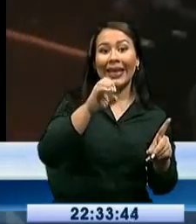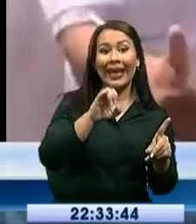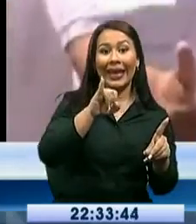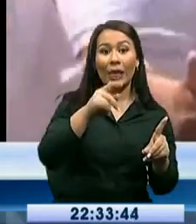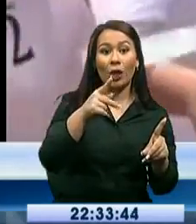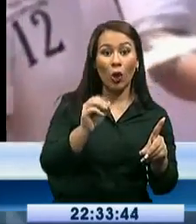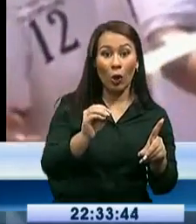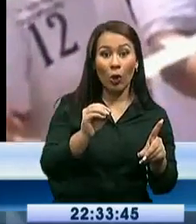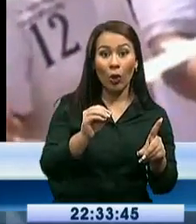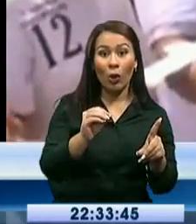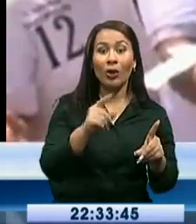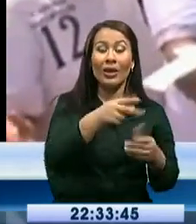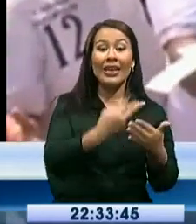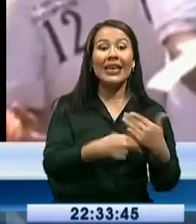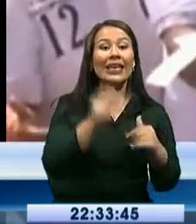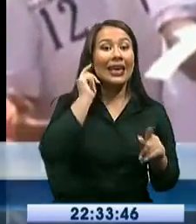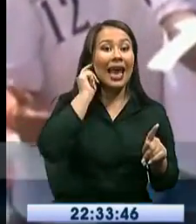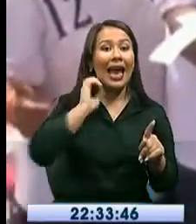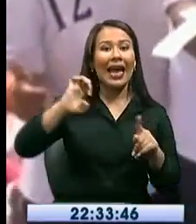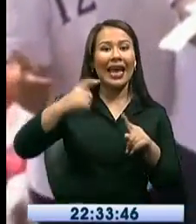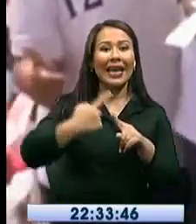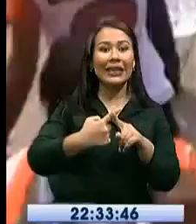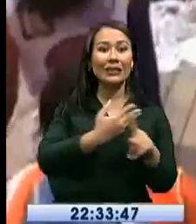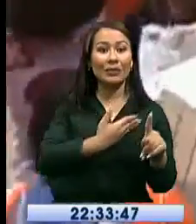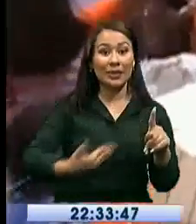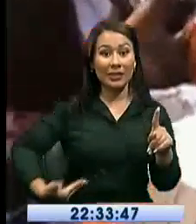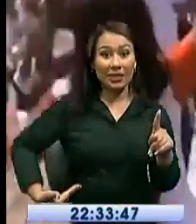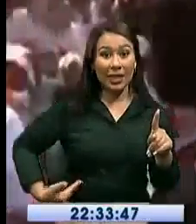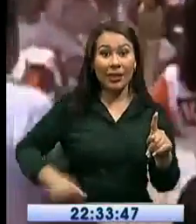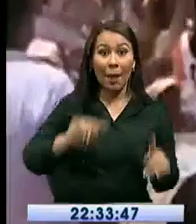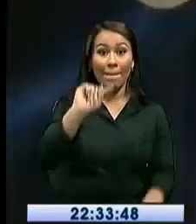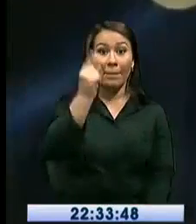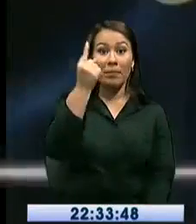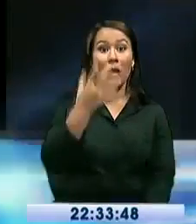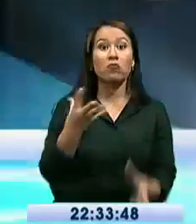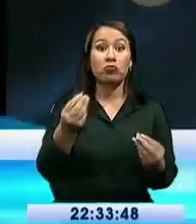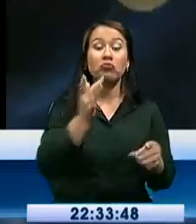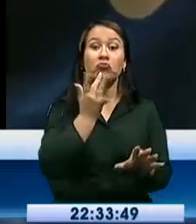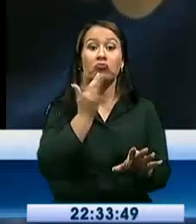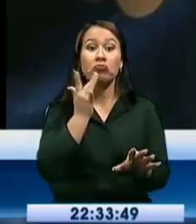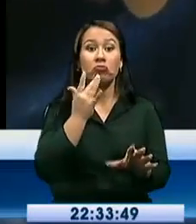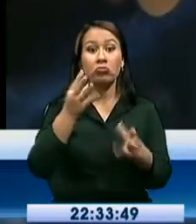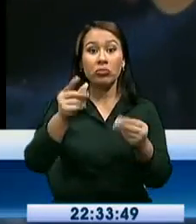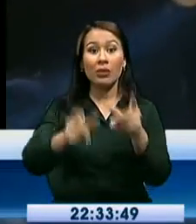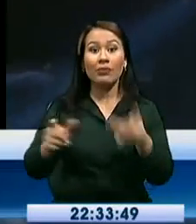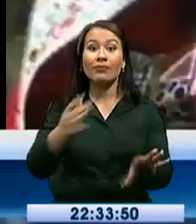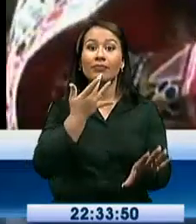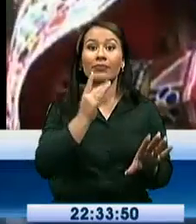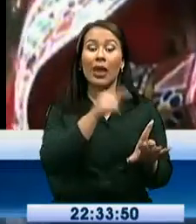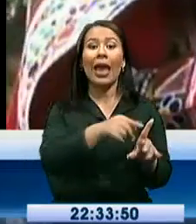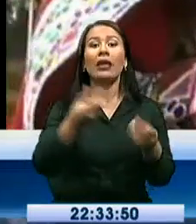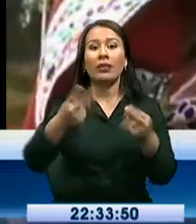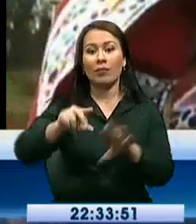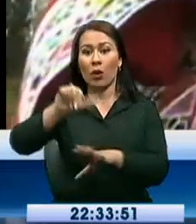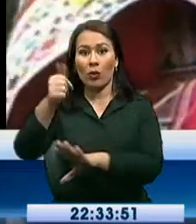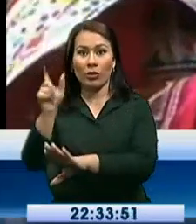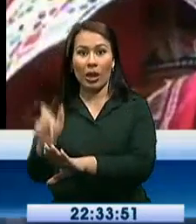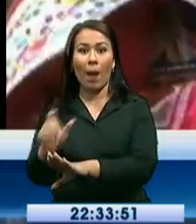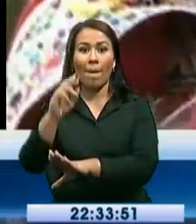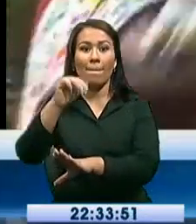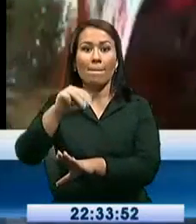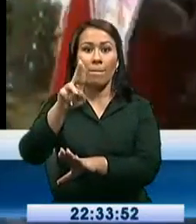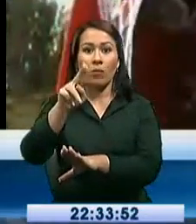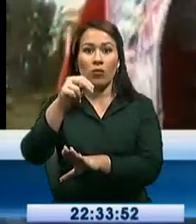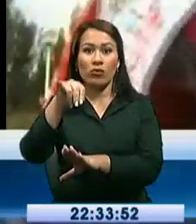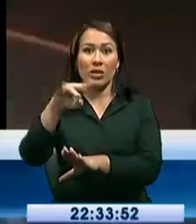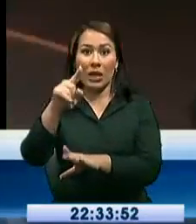que va, como decía, ampliamente primera en las preferencias, y Kuczynski y Verónica Mendoza, que son los candidatos